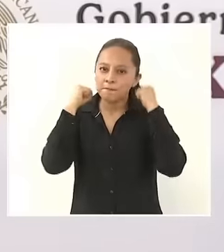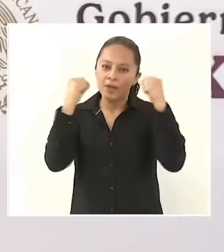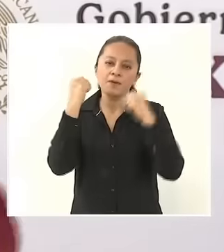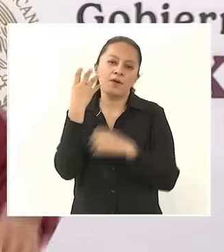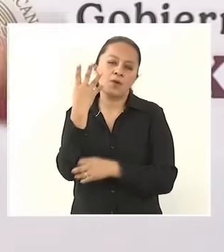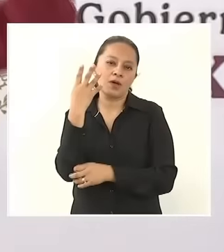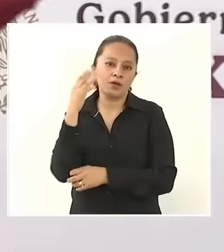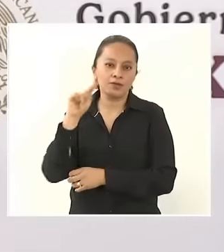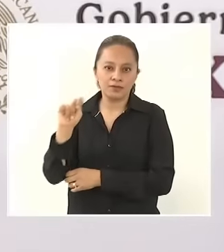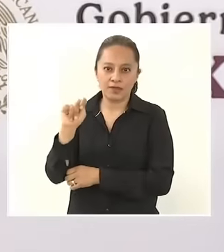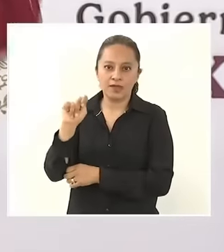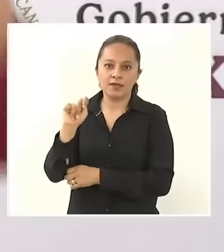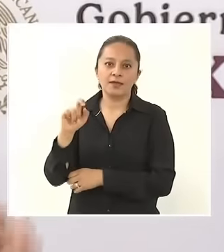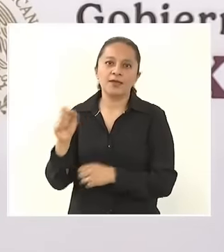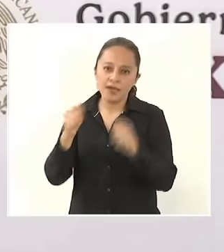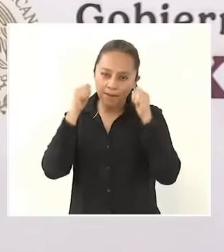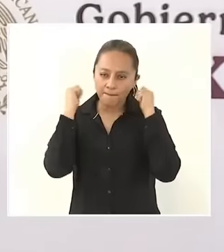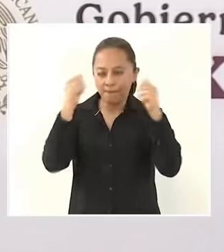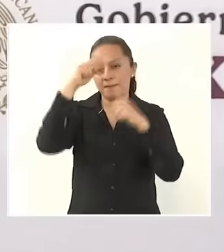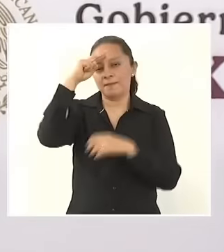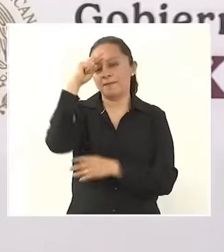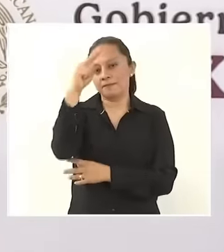Transformación! ¡Que viva México!